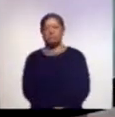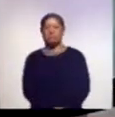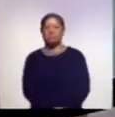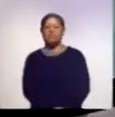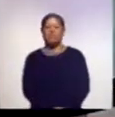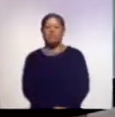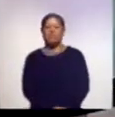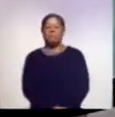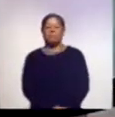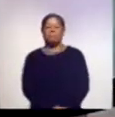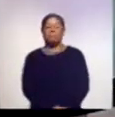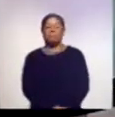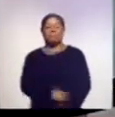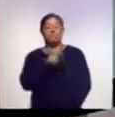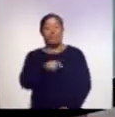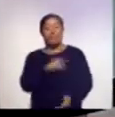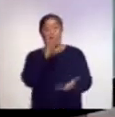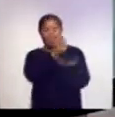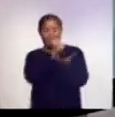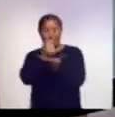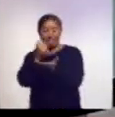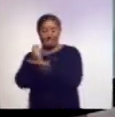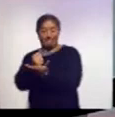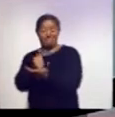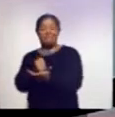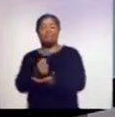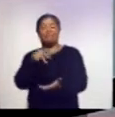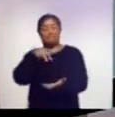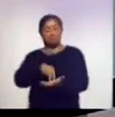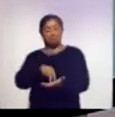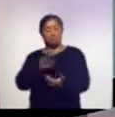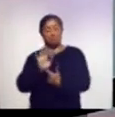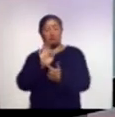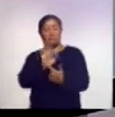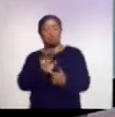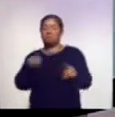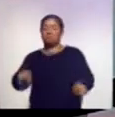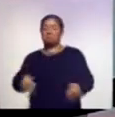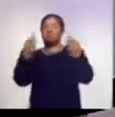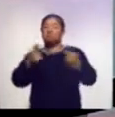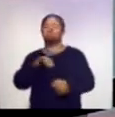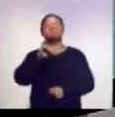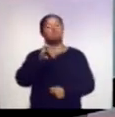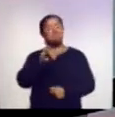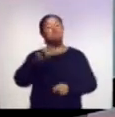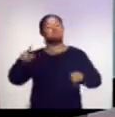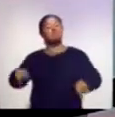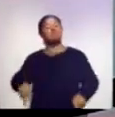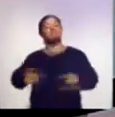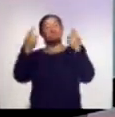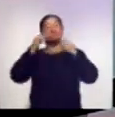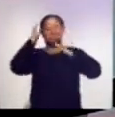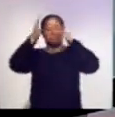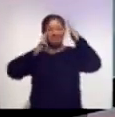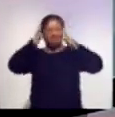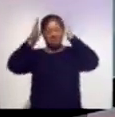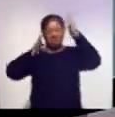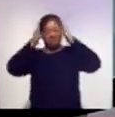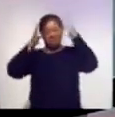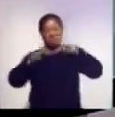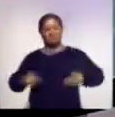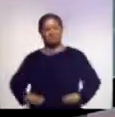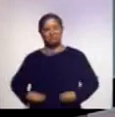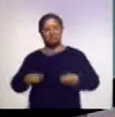Y las piezas ganadoras del concurso estarán expuestas y a la venta, sí, a la venta al público en el Museo Vivo y